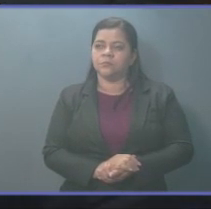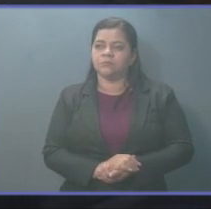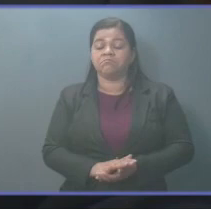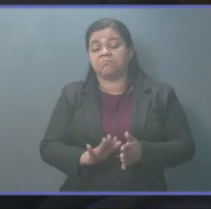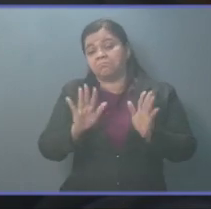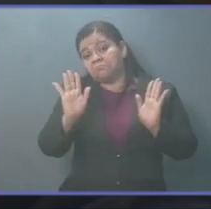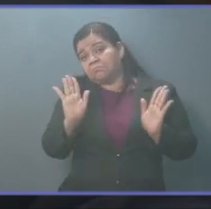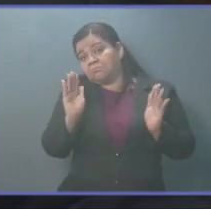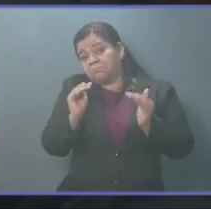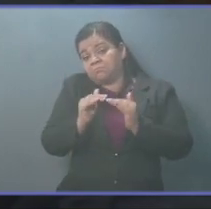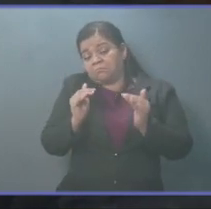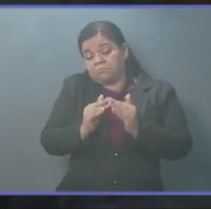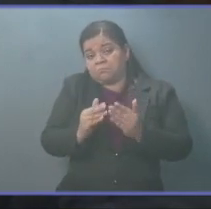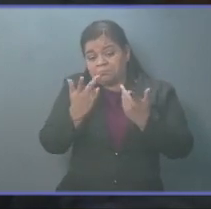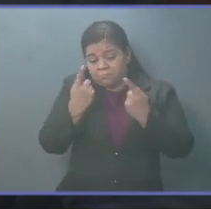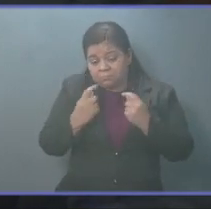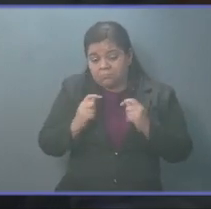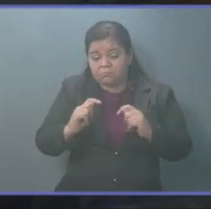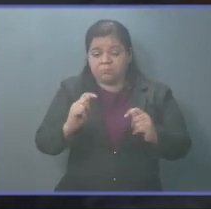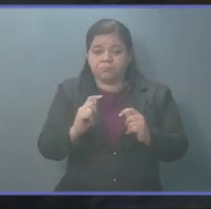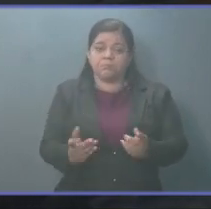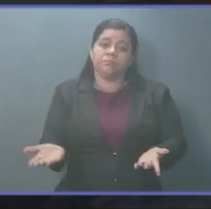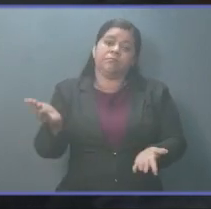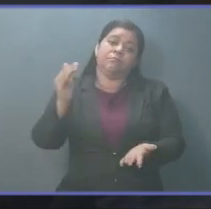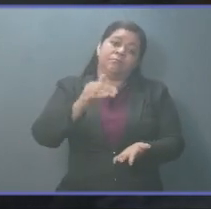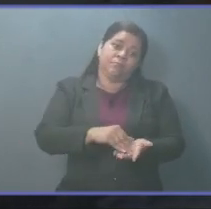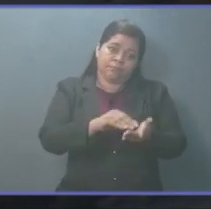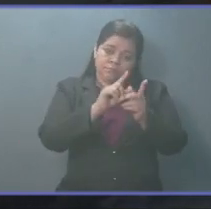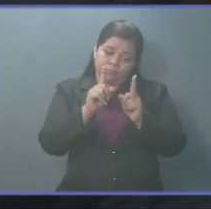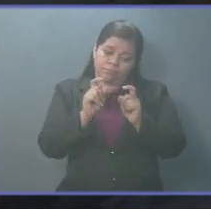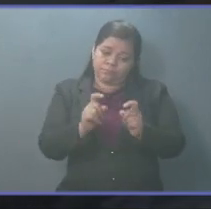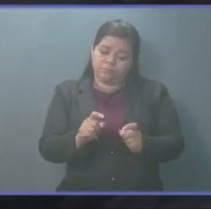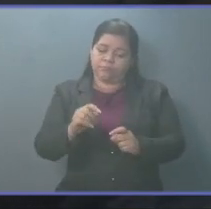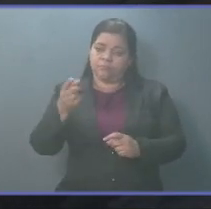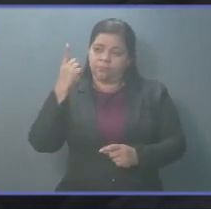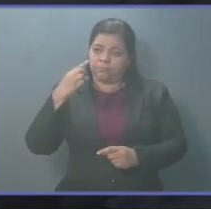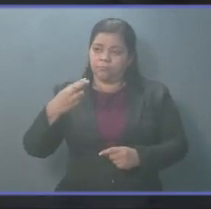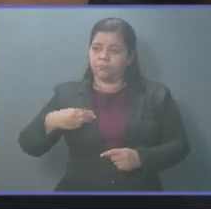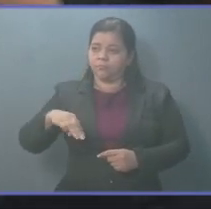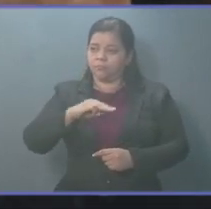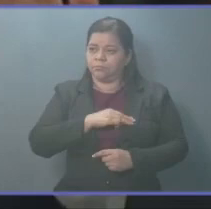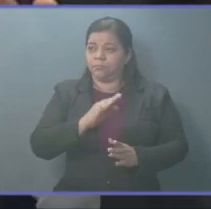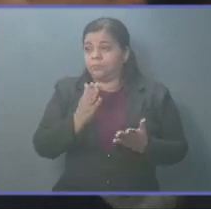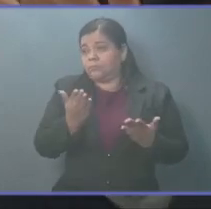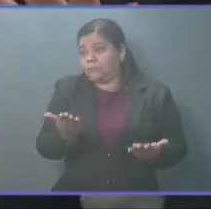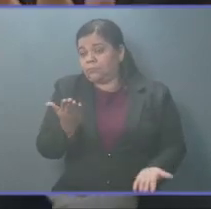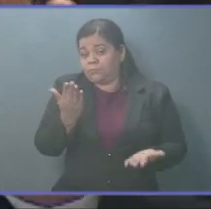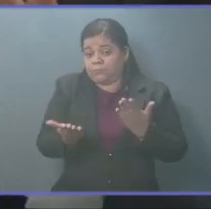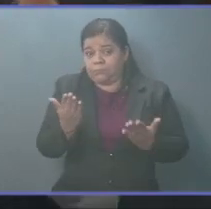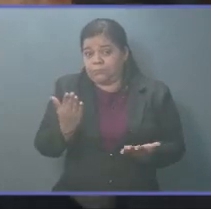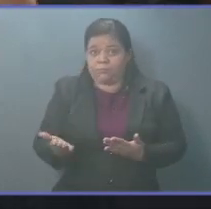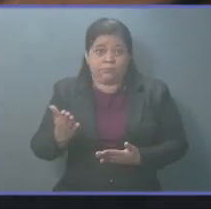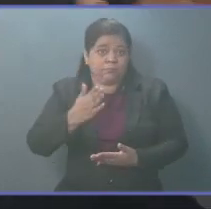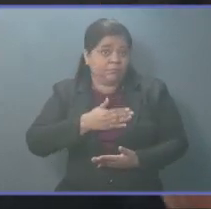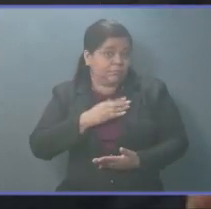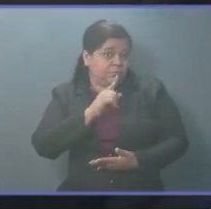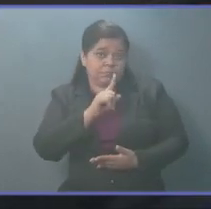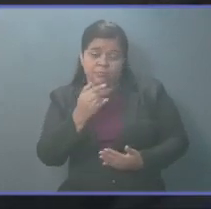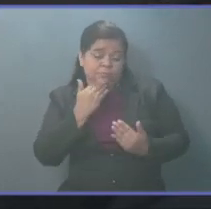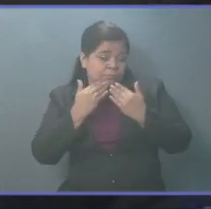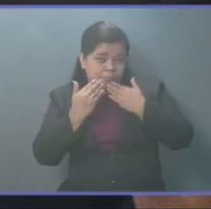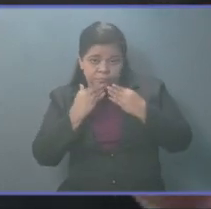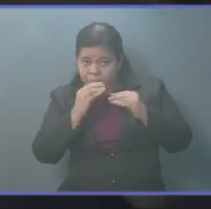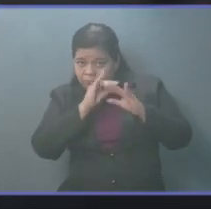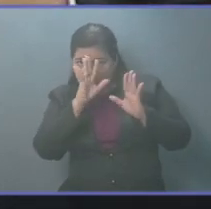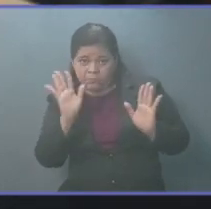Igual, voy a tratar de reformularle la pregunta, señor ministro, porque quizás yo no me di a entender, quizás el problema fue